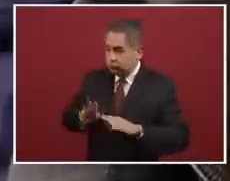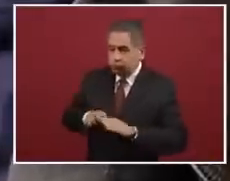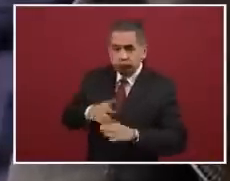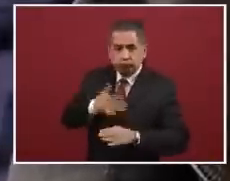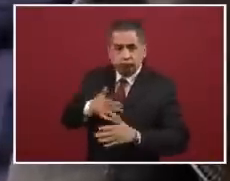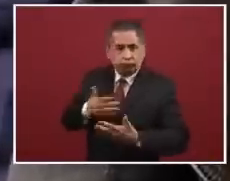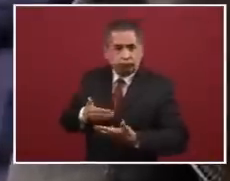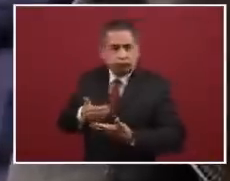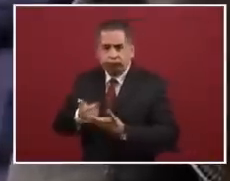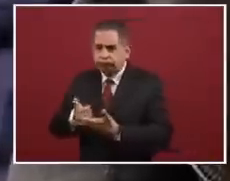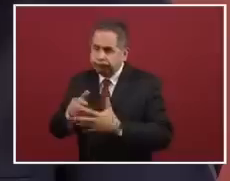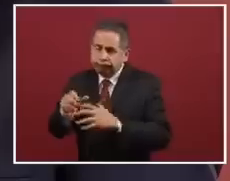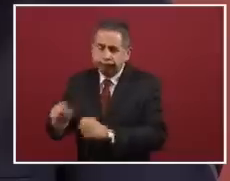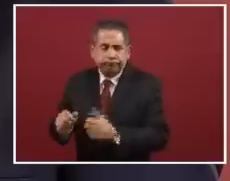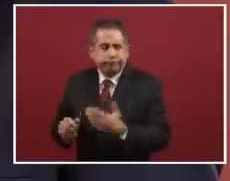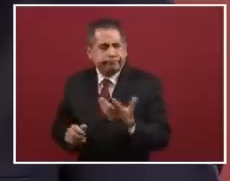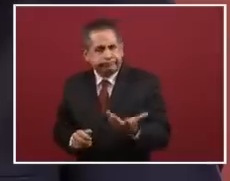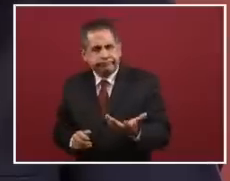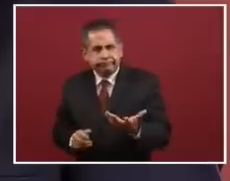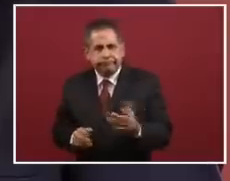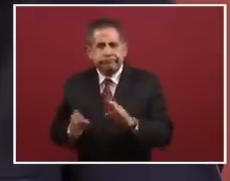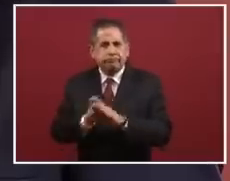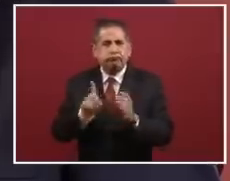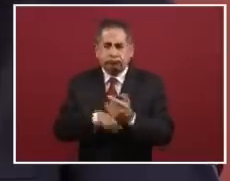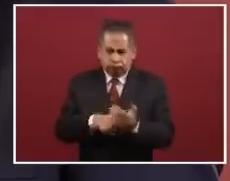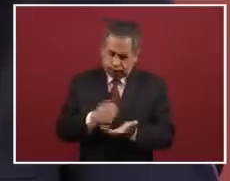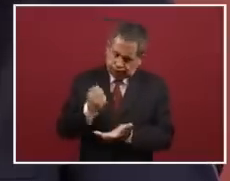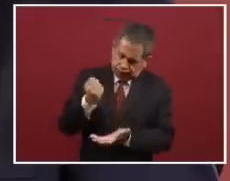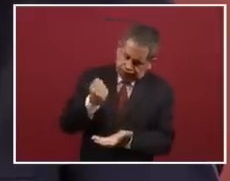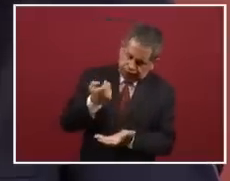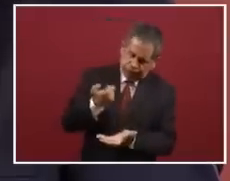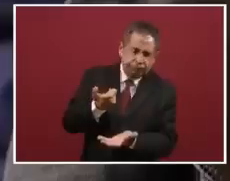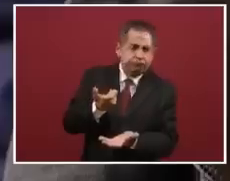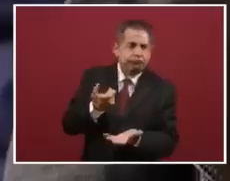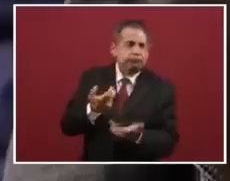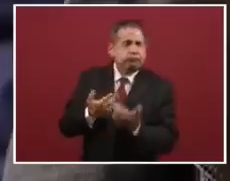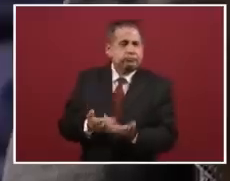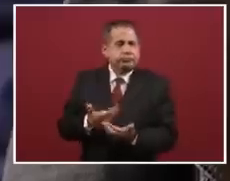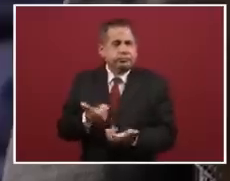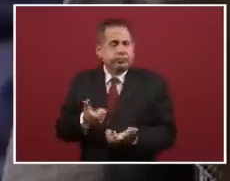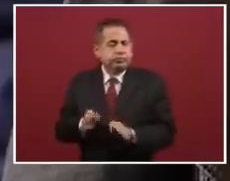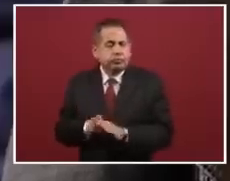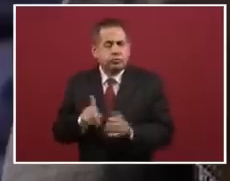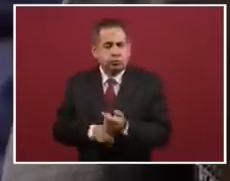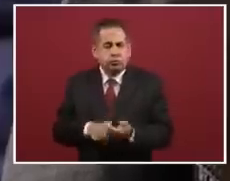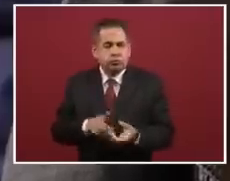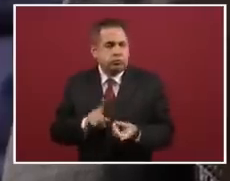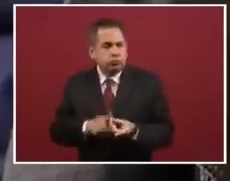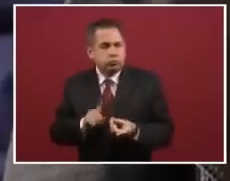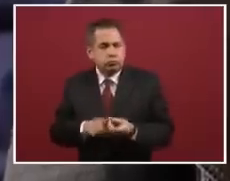¿Qué fortalezas, con qué fortalezas se enfrenta el gobierno, fortalezas financieras y